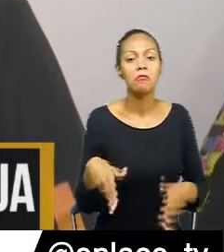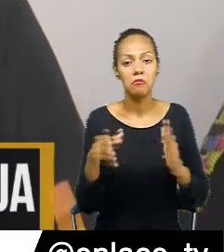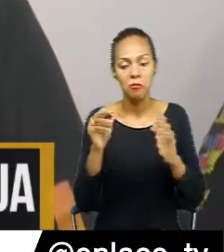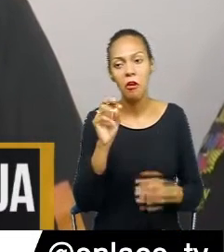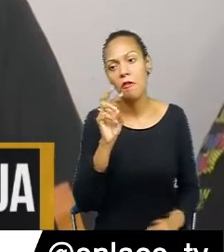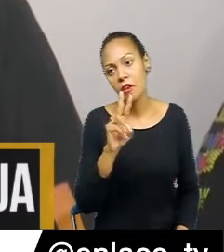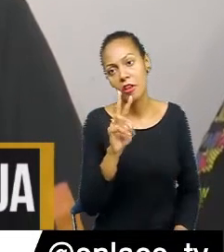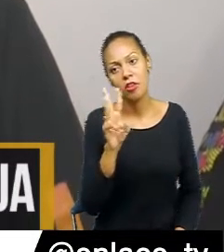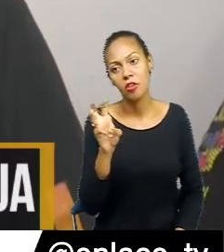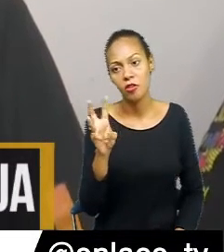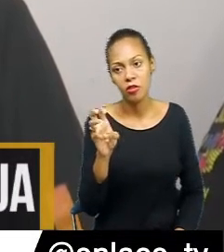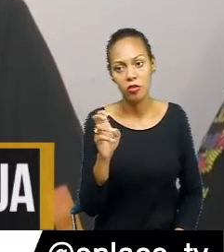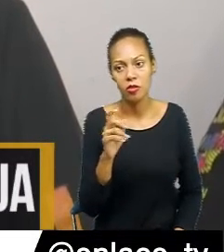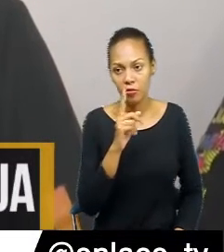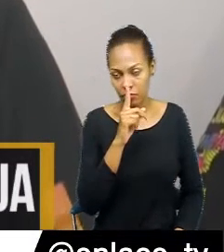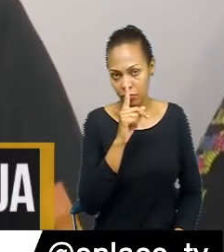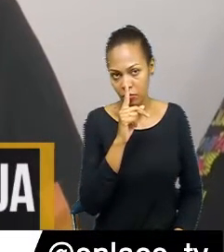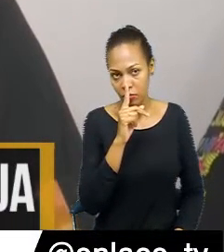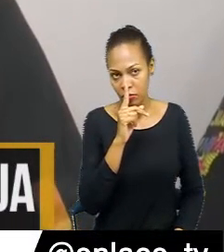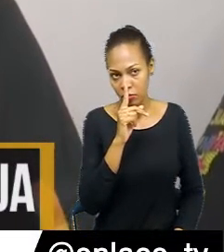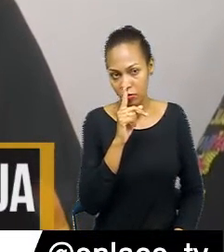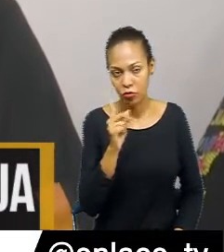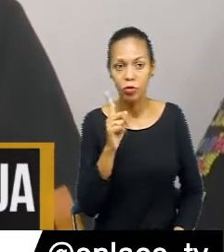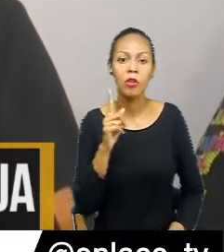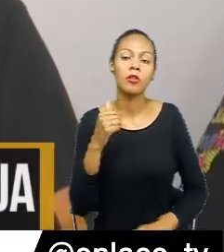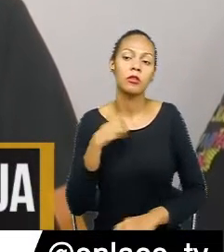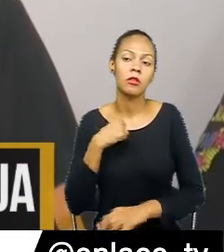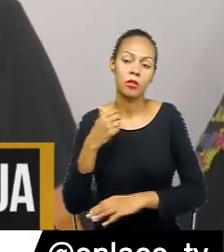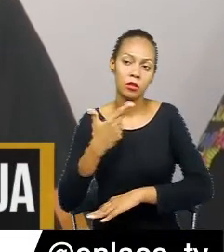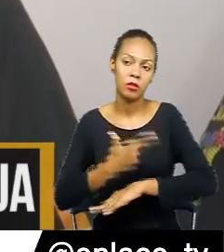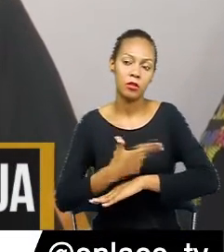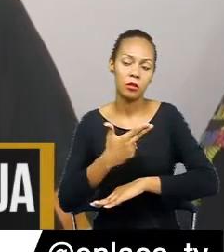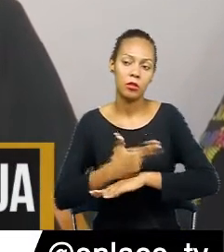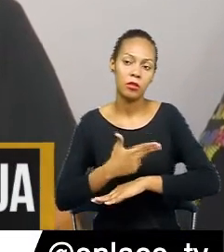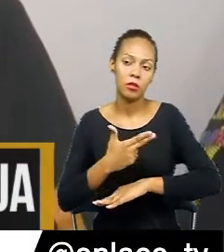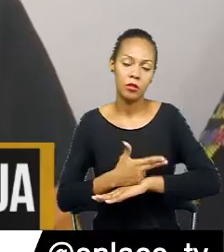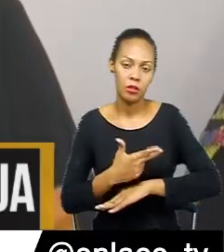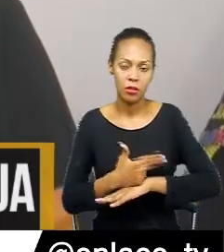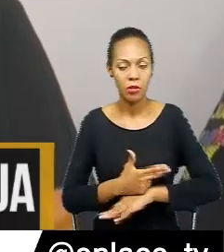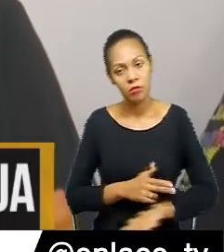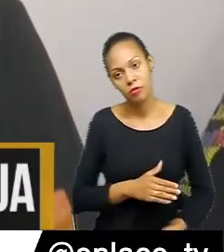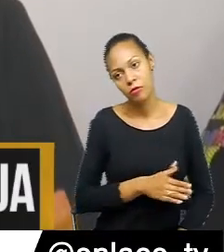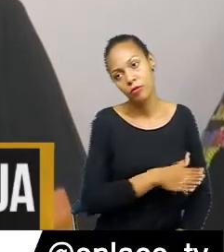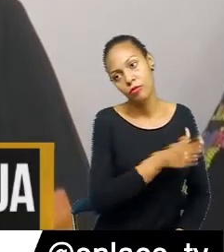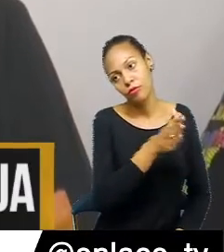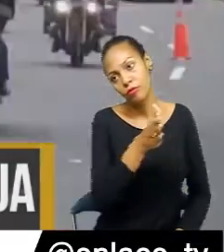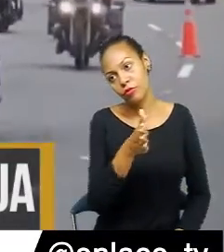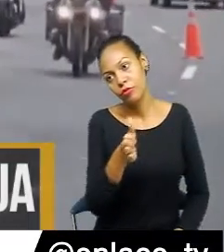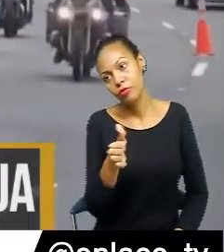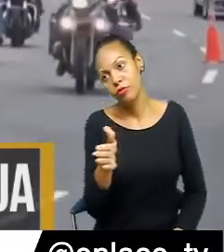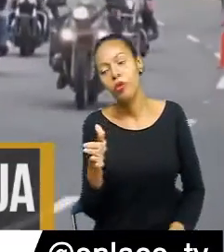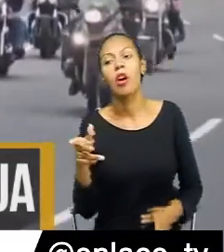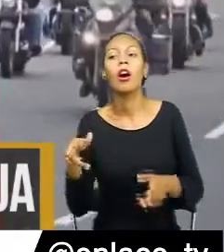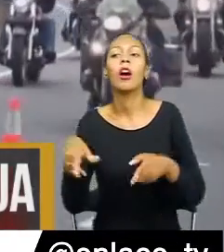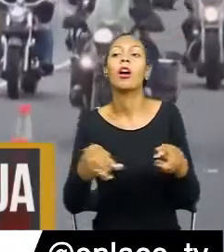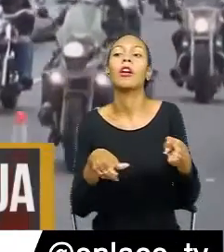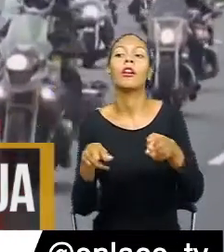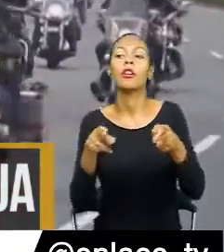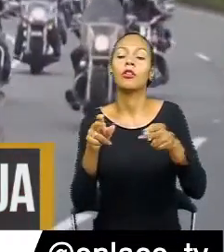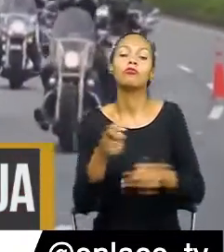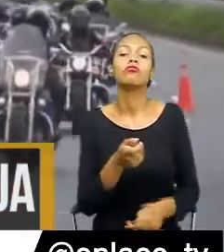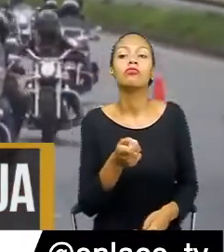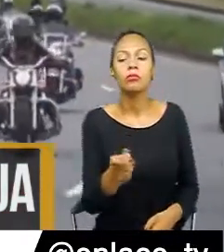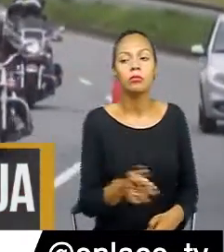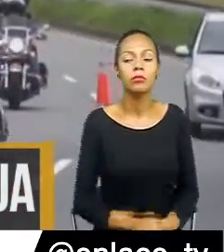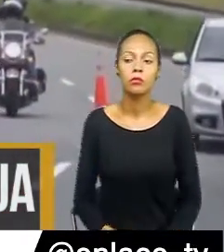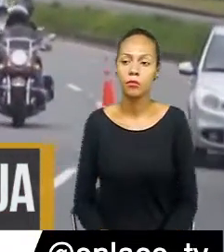cuando llegamos a la avenida del Descabezado, ahí por el Camilo Torres, bajamos, nos dirigimos hacia el río. Este evento, en el que planearán